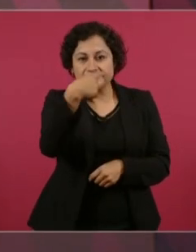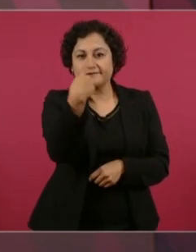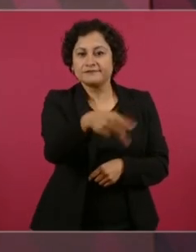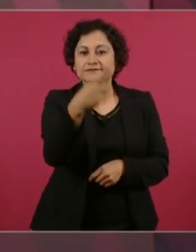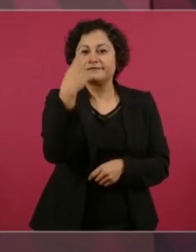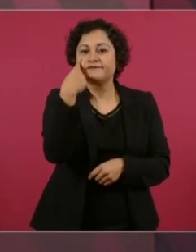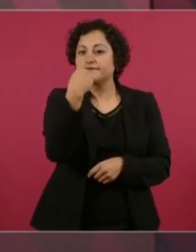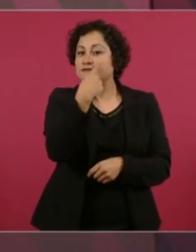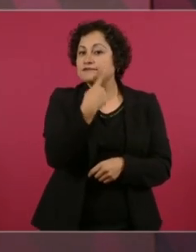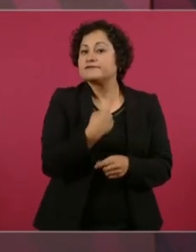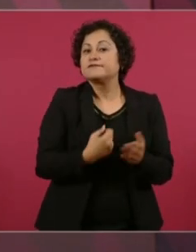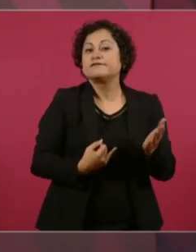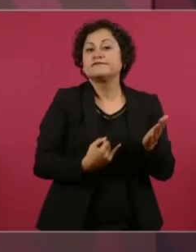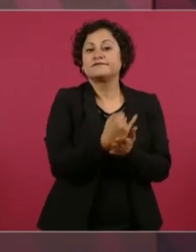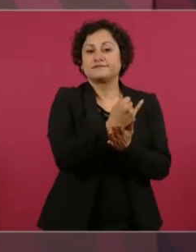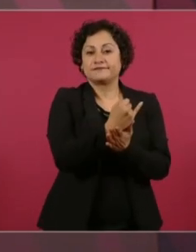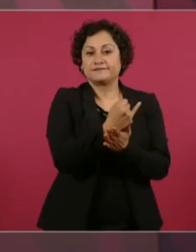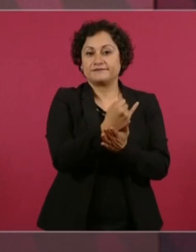en una democracia